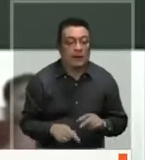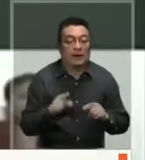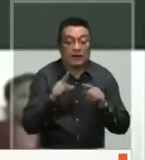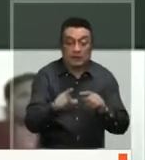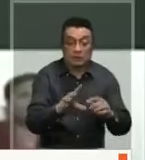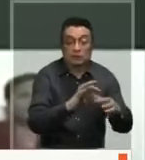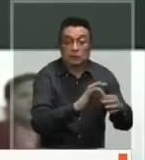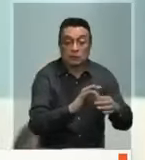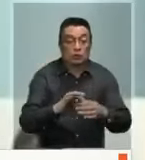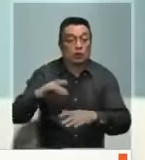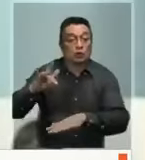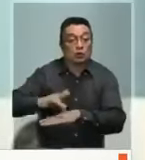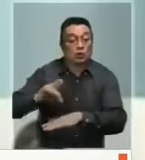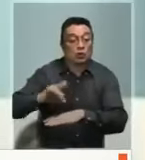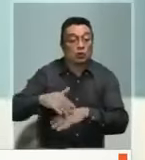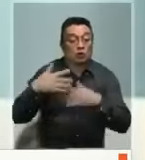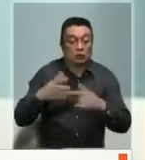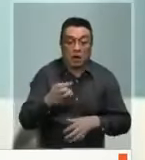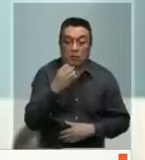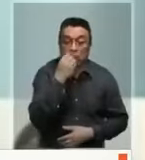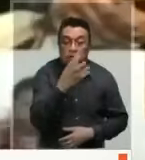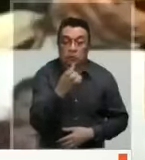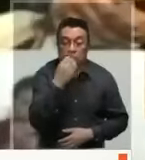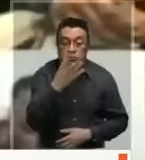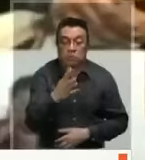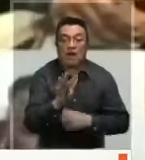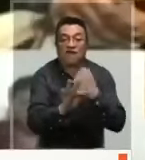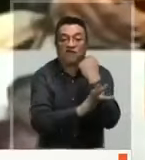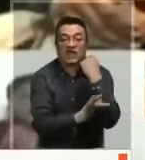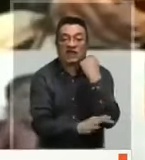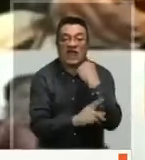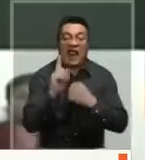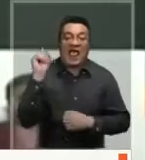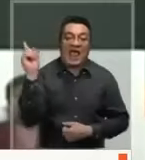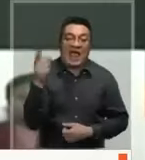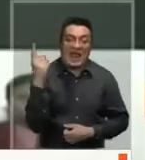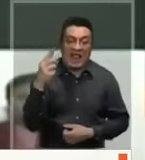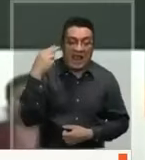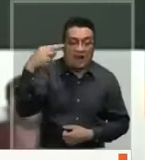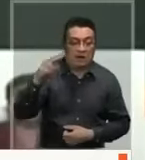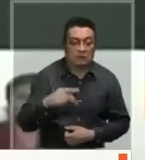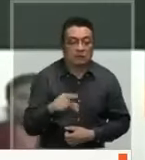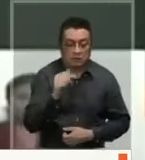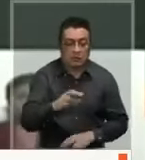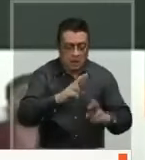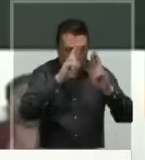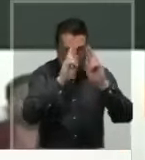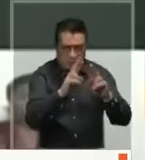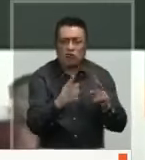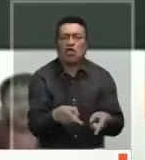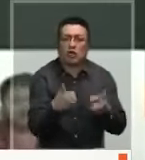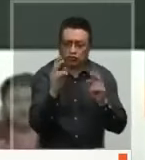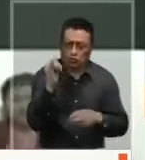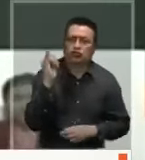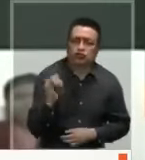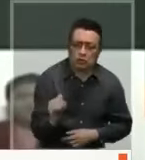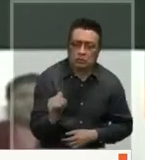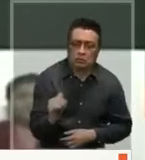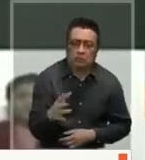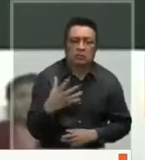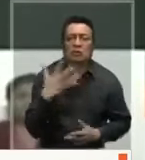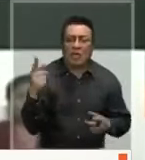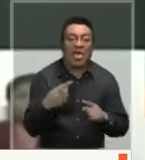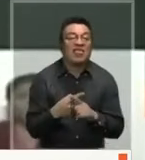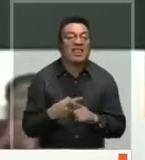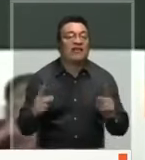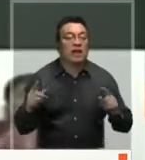medio de la tensión generada ya por las declaraciones del fiscal general Tarek William. Y se le están respetando sus derechos. ¿Qué cosa tan